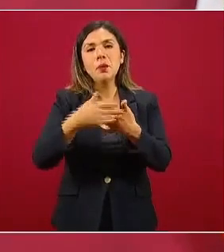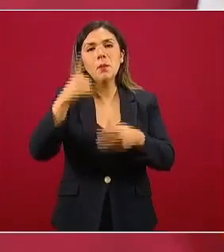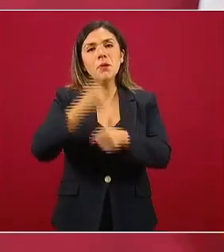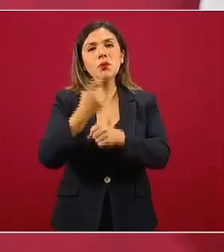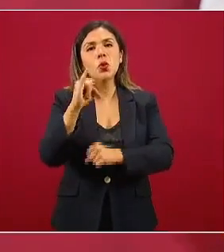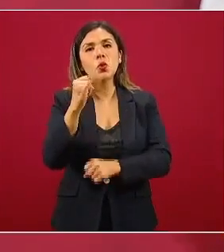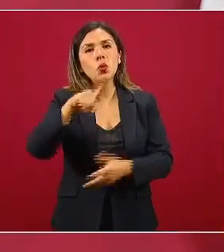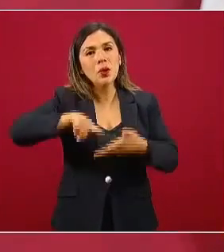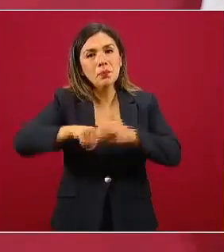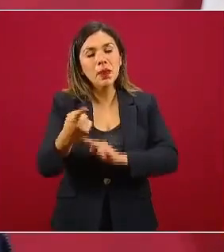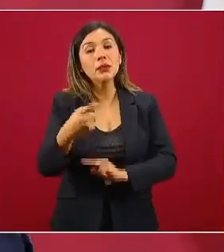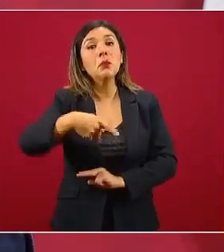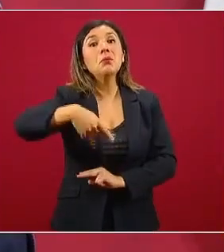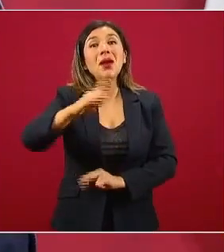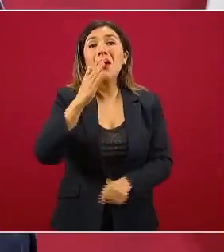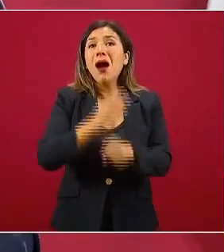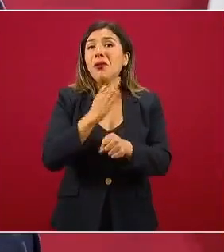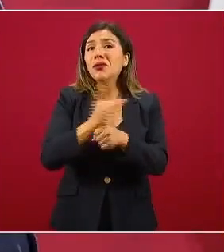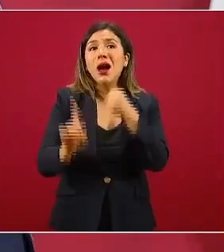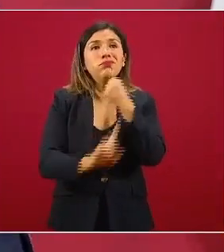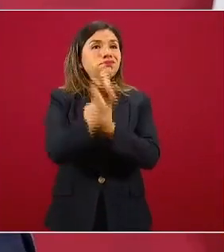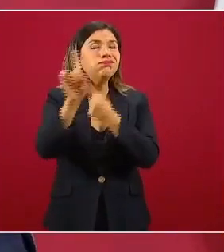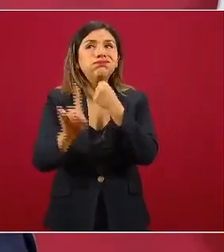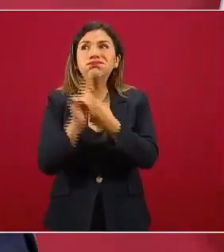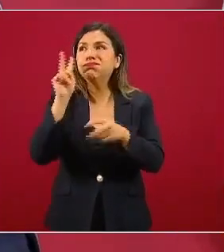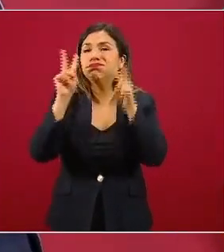julio. Pero como están las cosas,